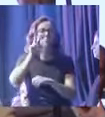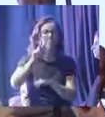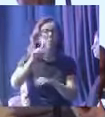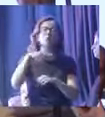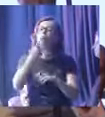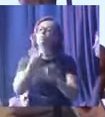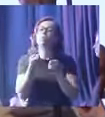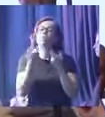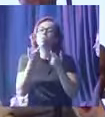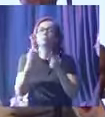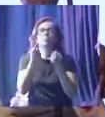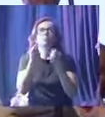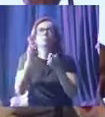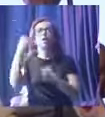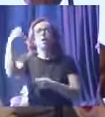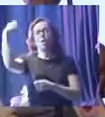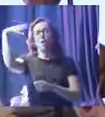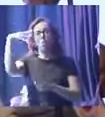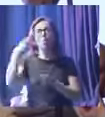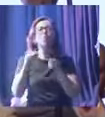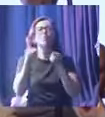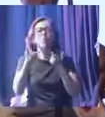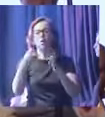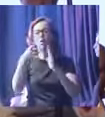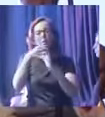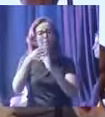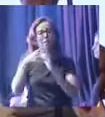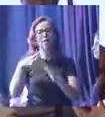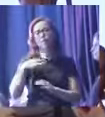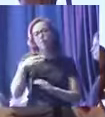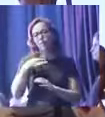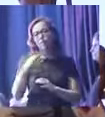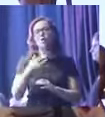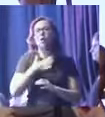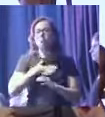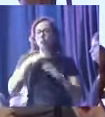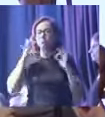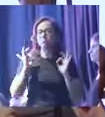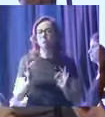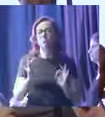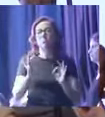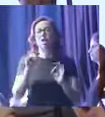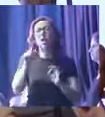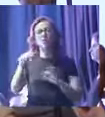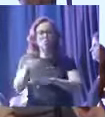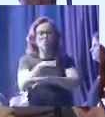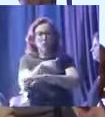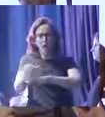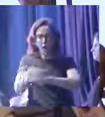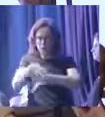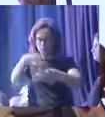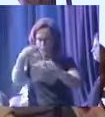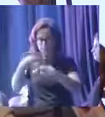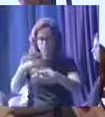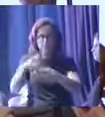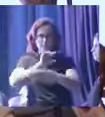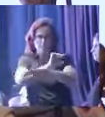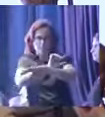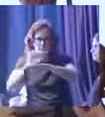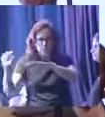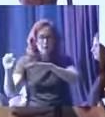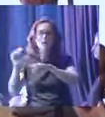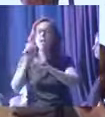de darles luz es parte de darles calidad de vida y darles bienestar. Es pavimentar las calles, es cuidar,